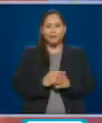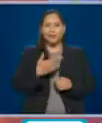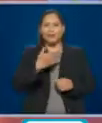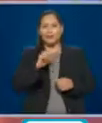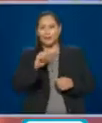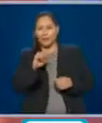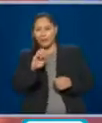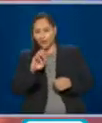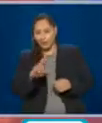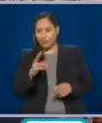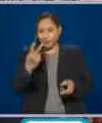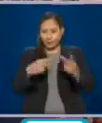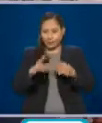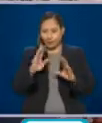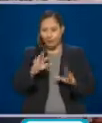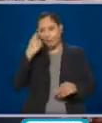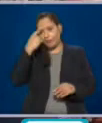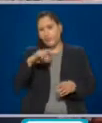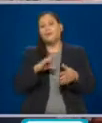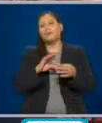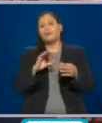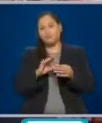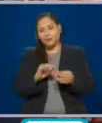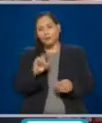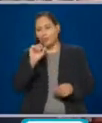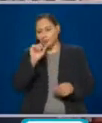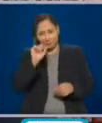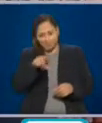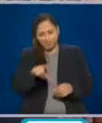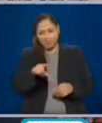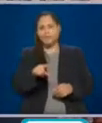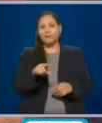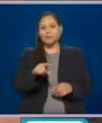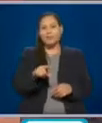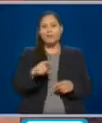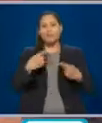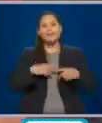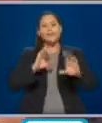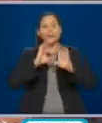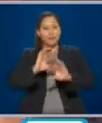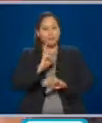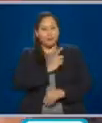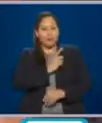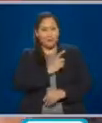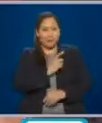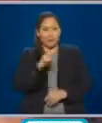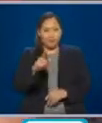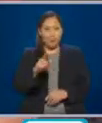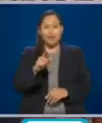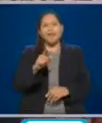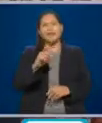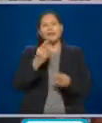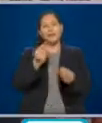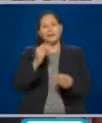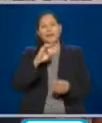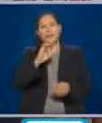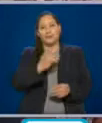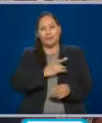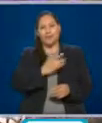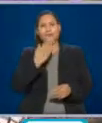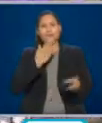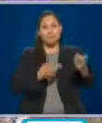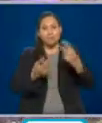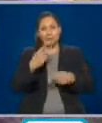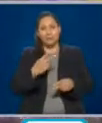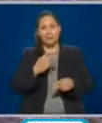Héctor Quijada Gómez ya está aquí con nosotros para hablar justamente acerca de estos solistas que nos traen tantos recuerdos. Bienvenido, buenos días.